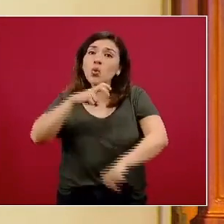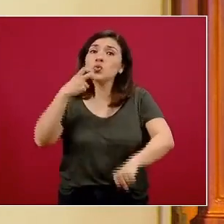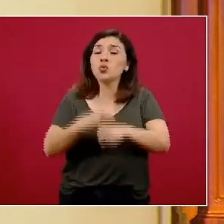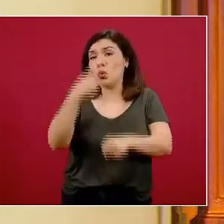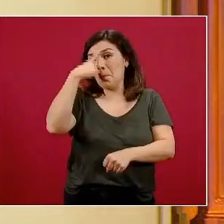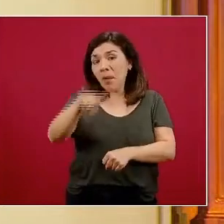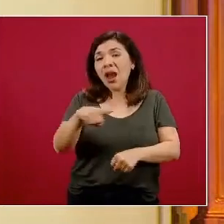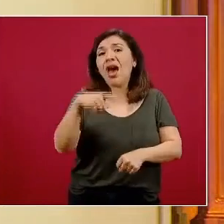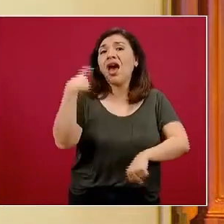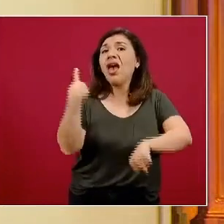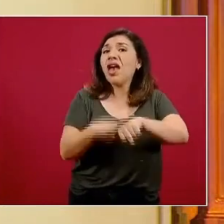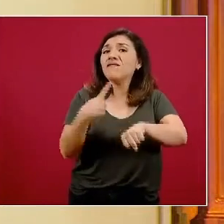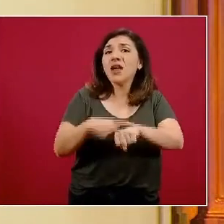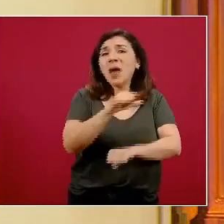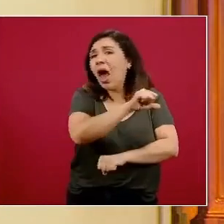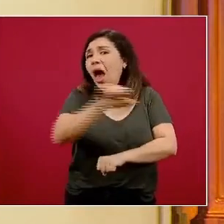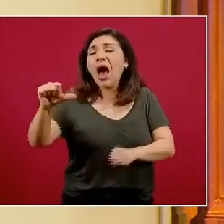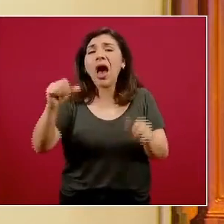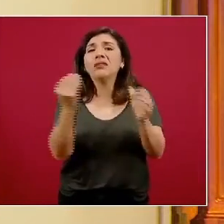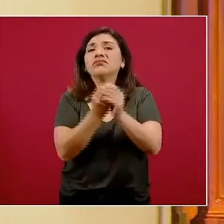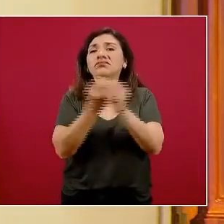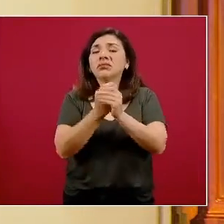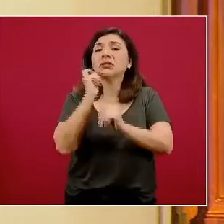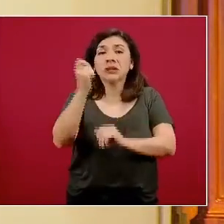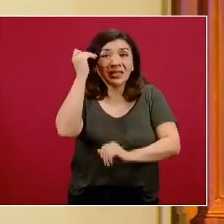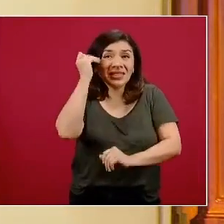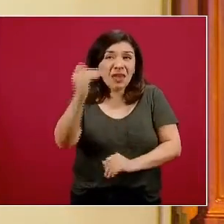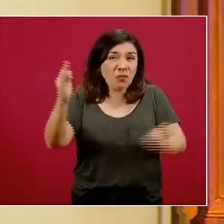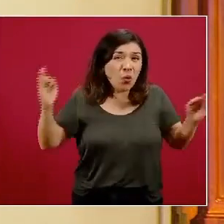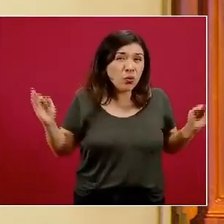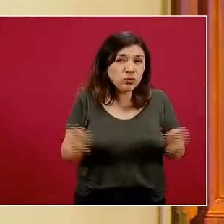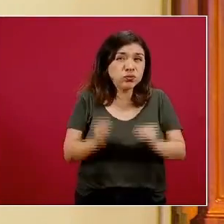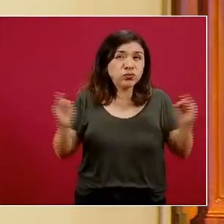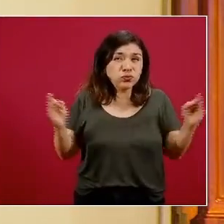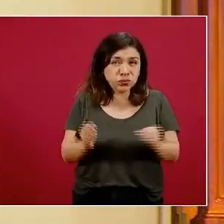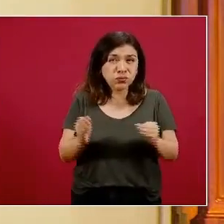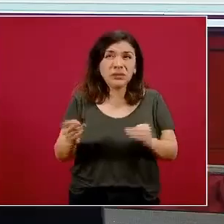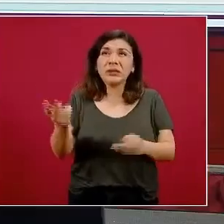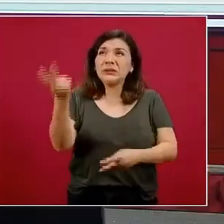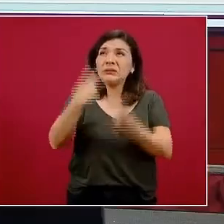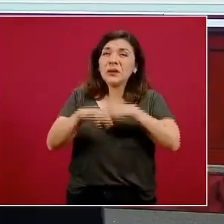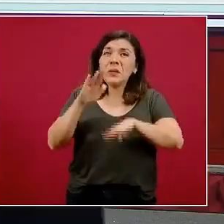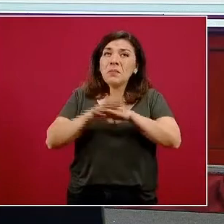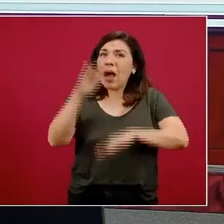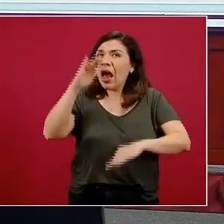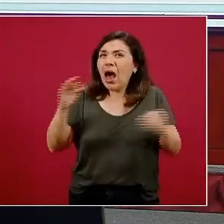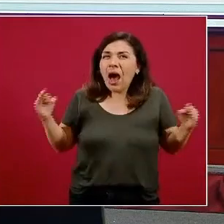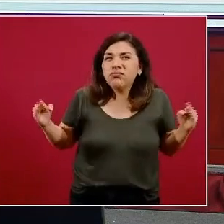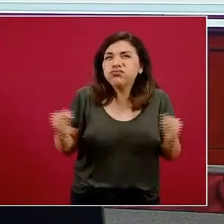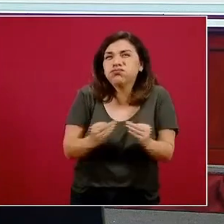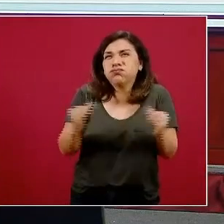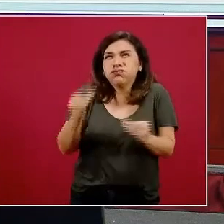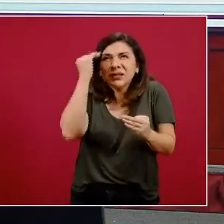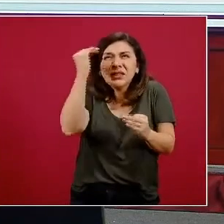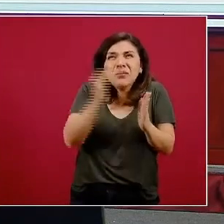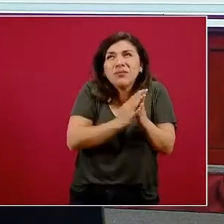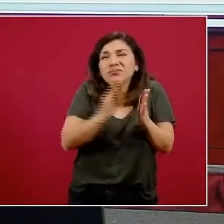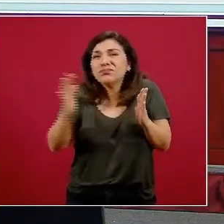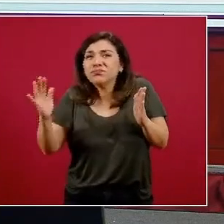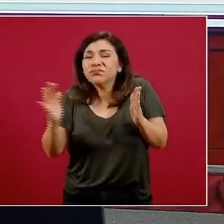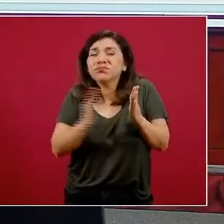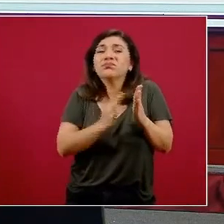en aquellos padecimientos que durante la temporada invernal, es decir, cuando las temperaturas ambientales